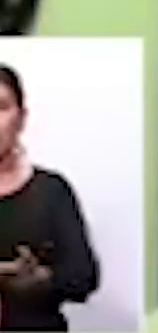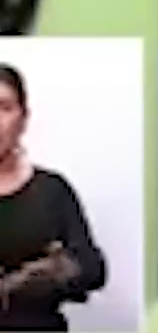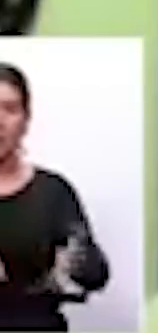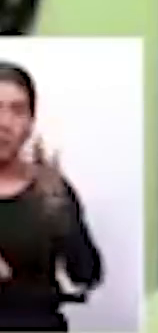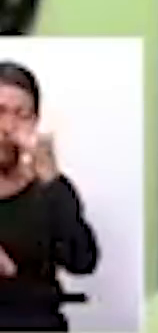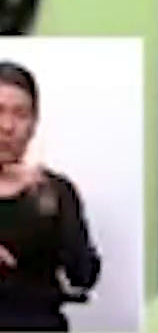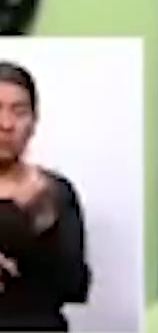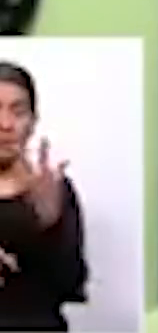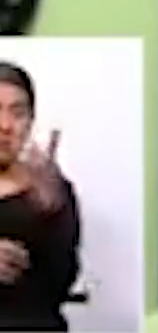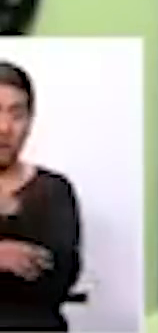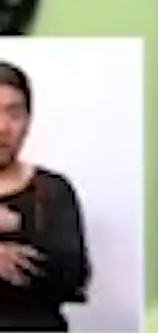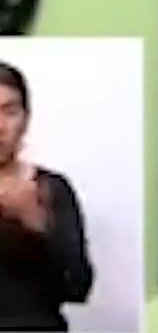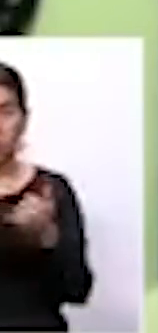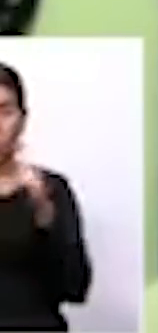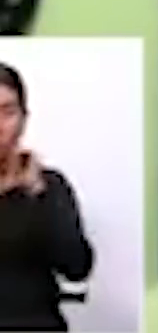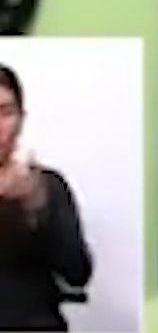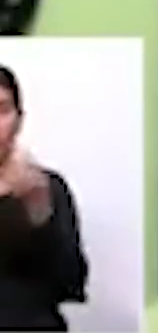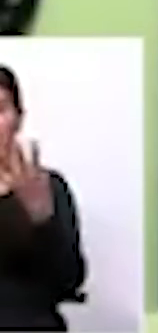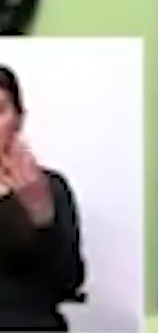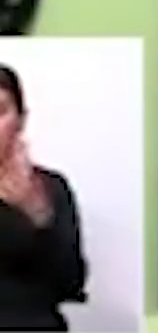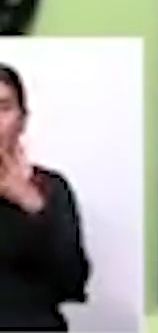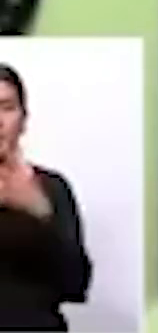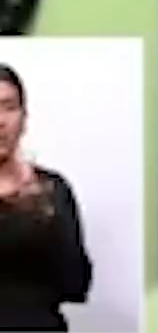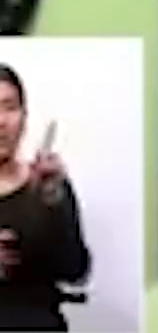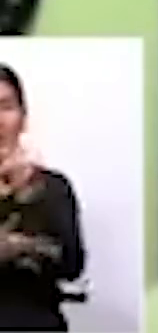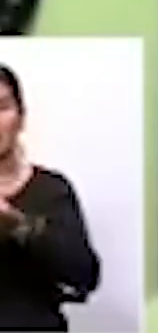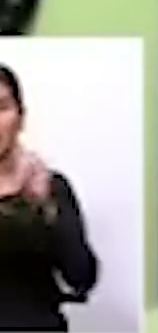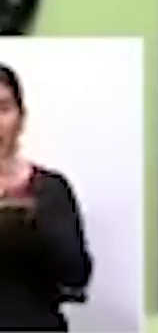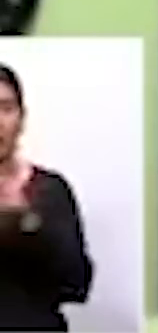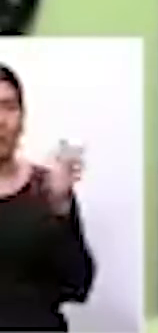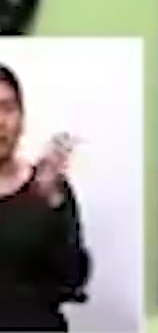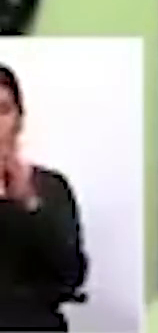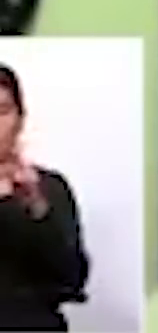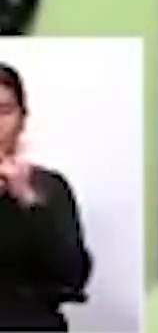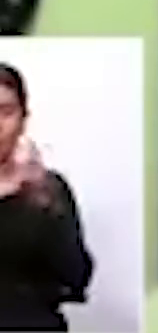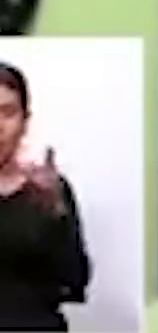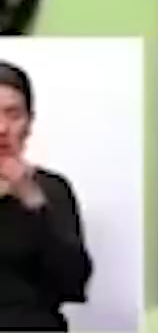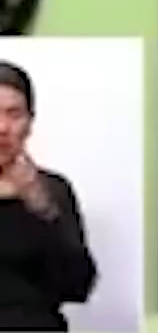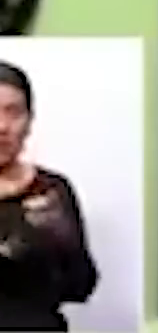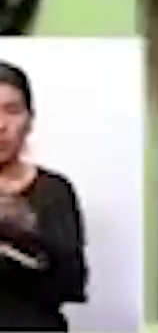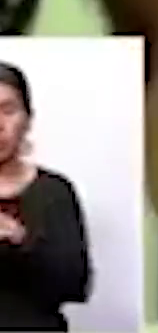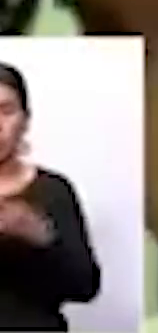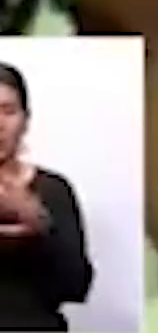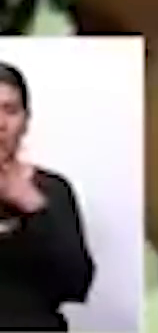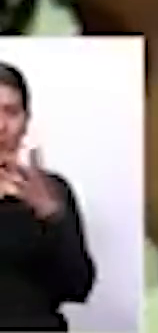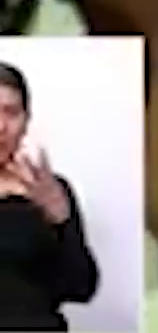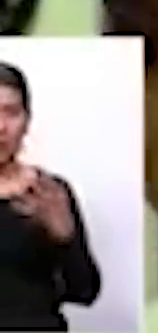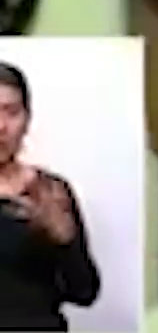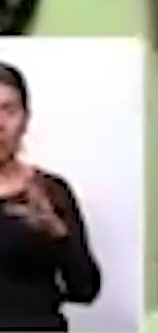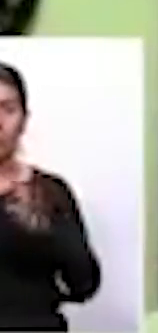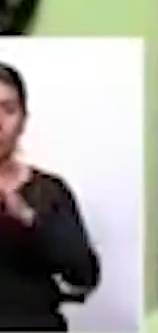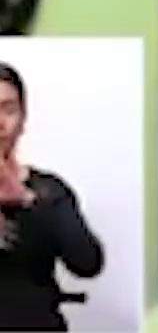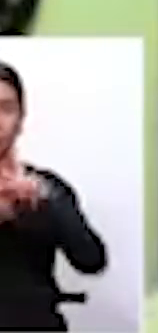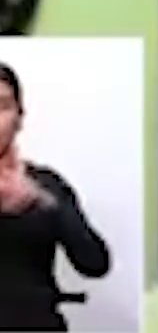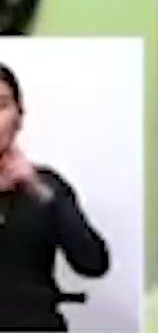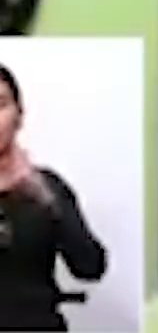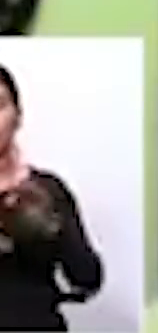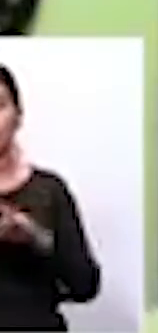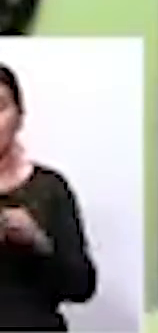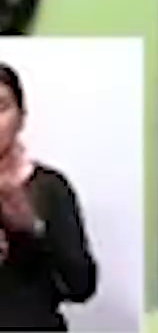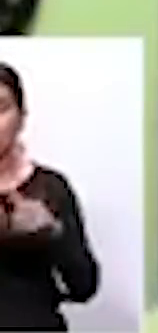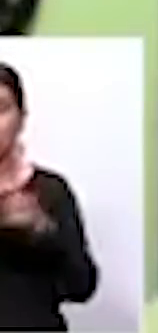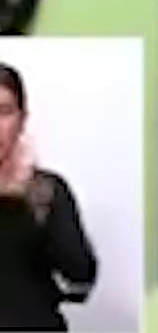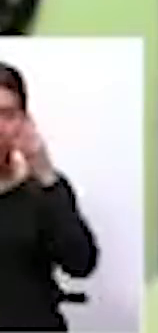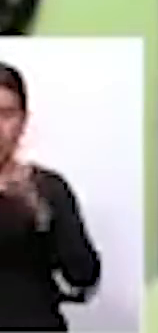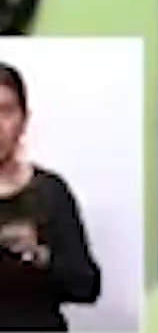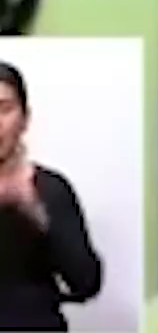hay una fecha de diálogo en Trinidad. El presidente textualmente ha dicho, lo que defina allá de fecha es